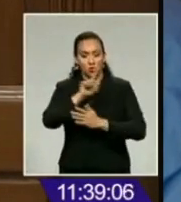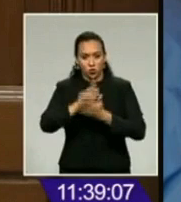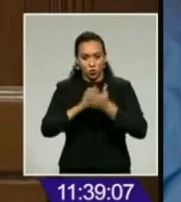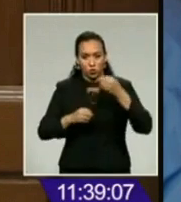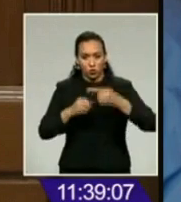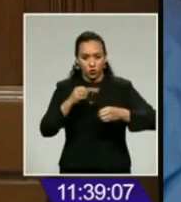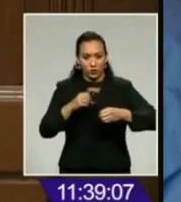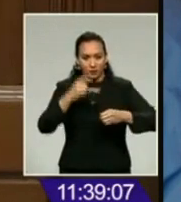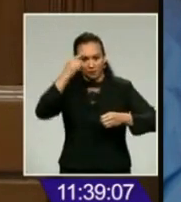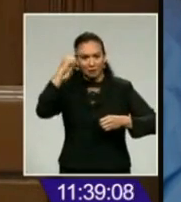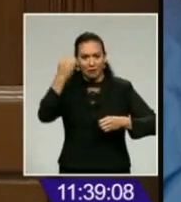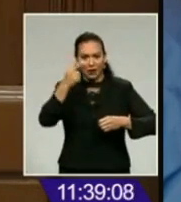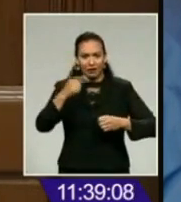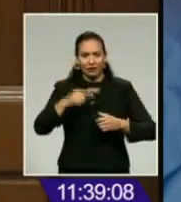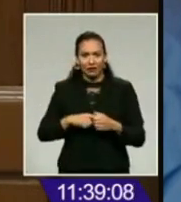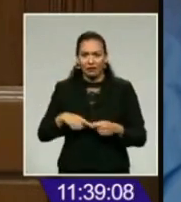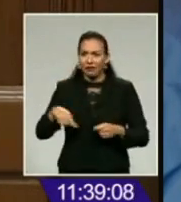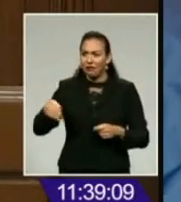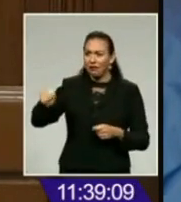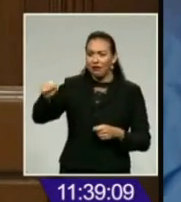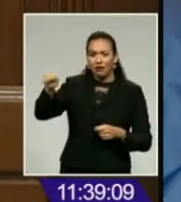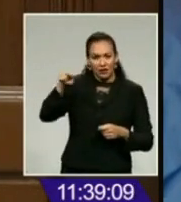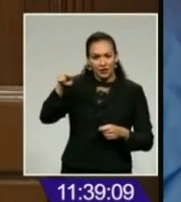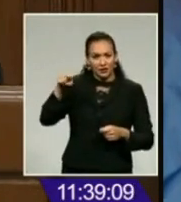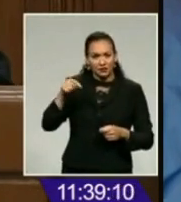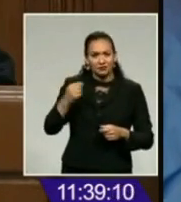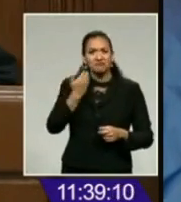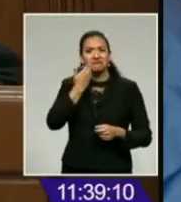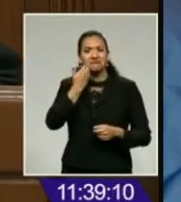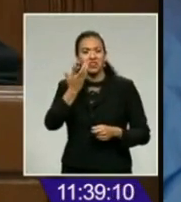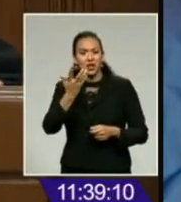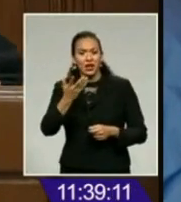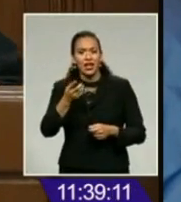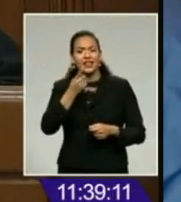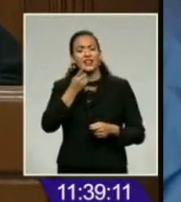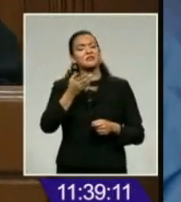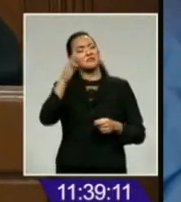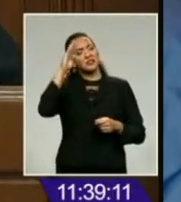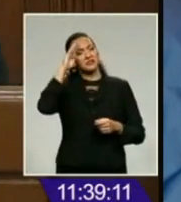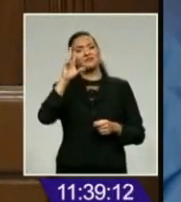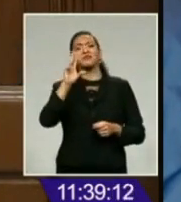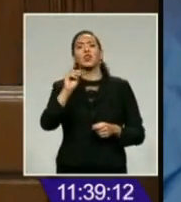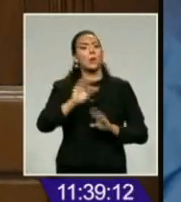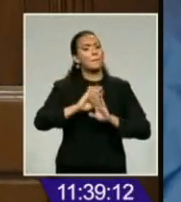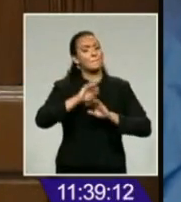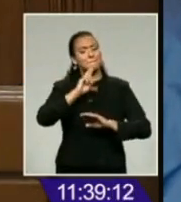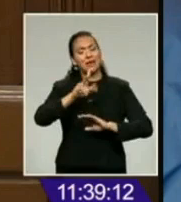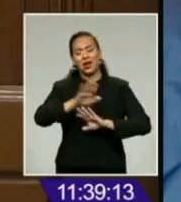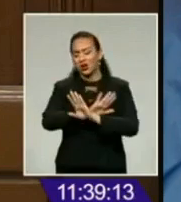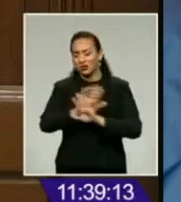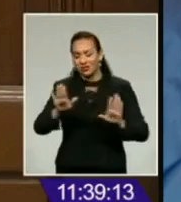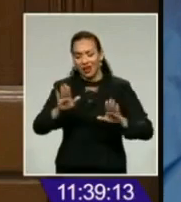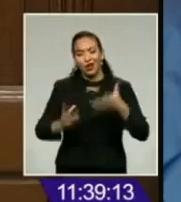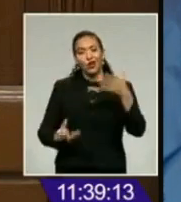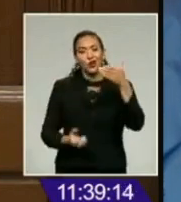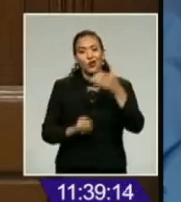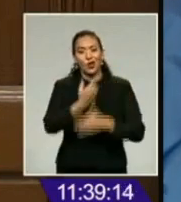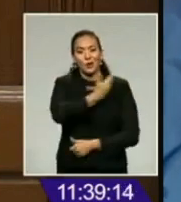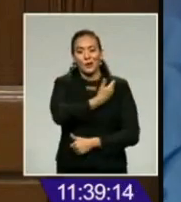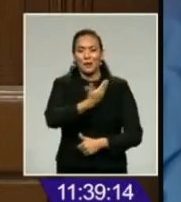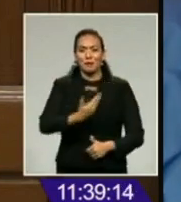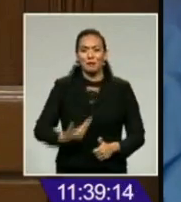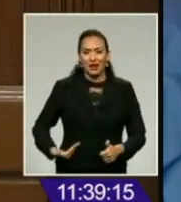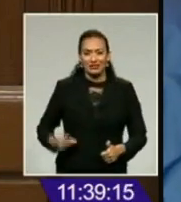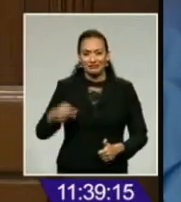hacerlo coincidir con el cambio de administración sexenal. Y apenas